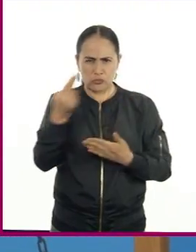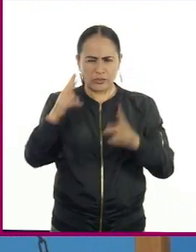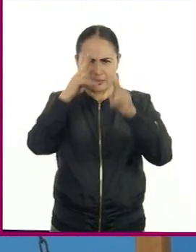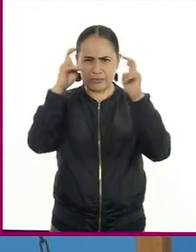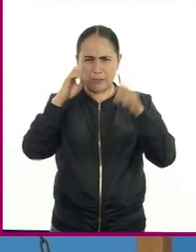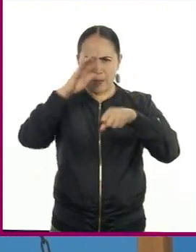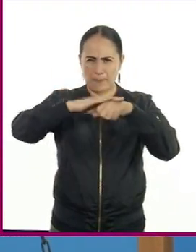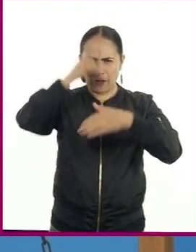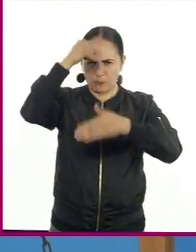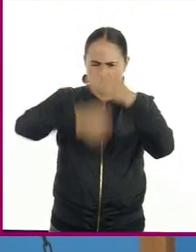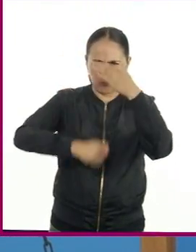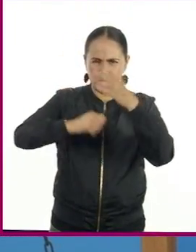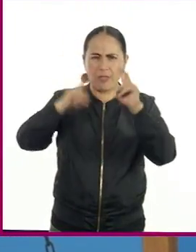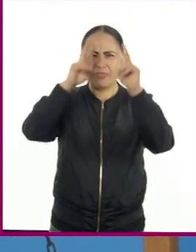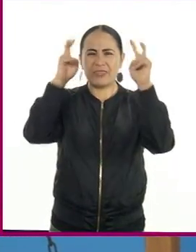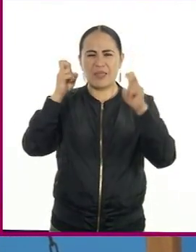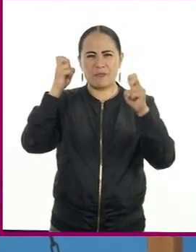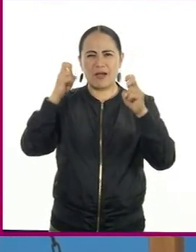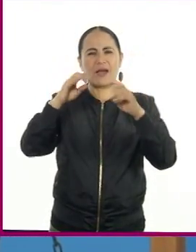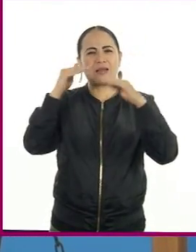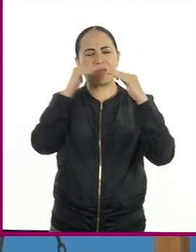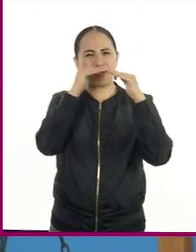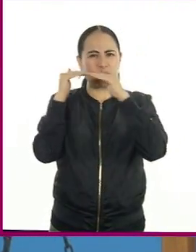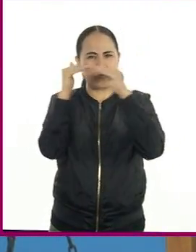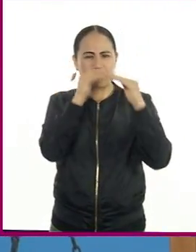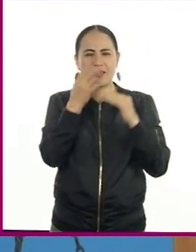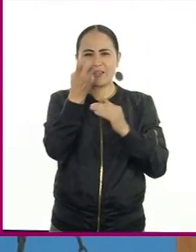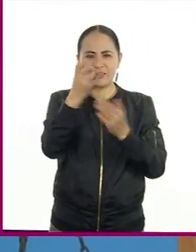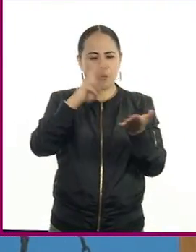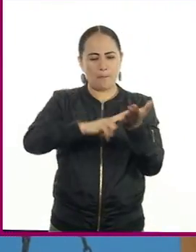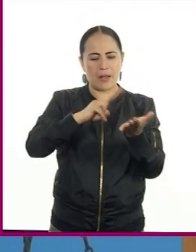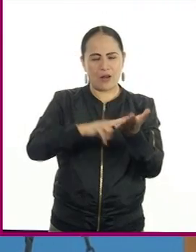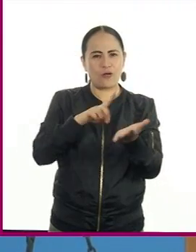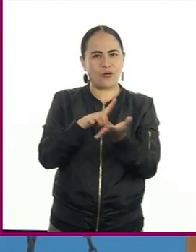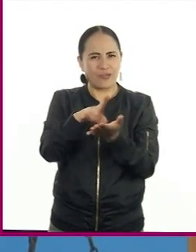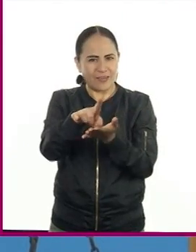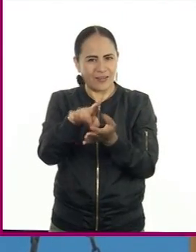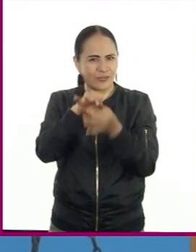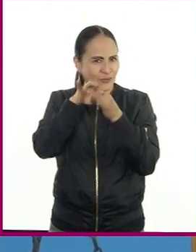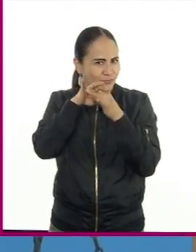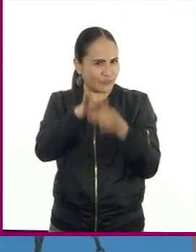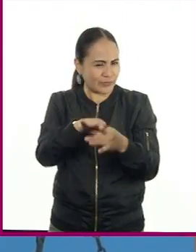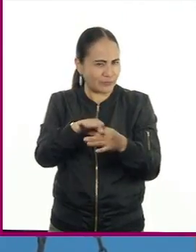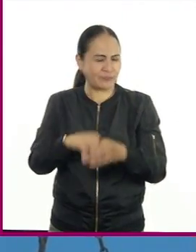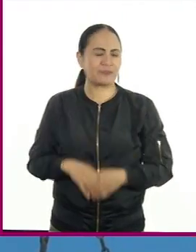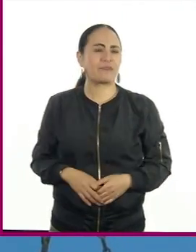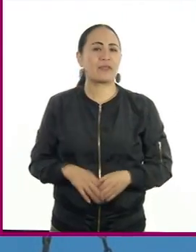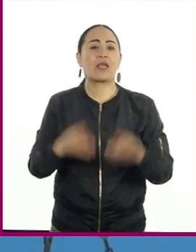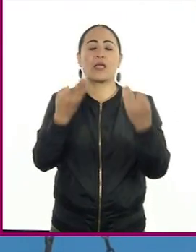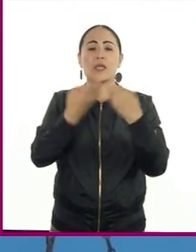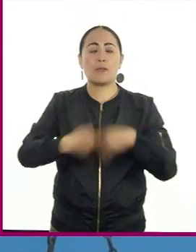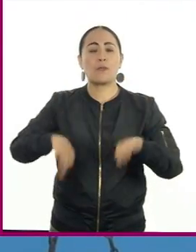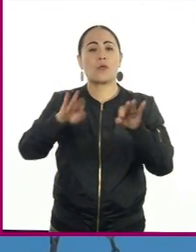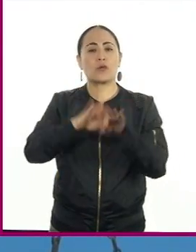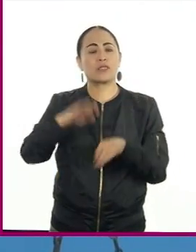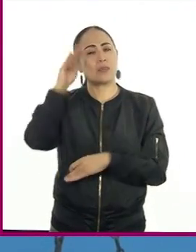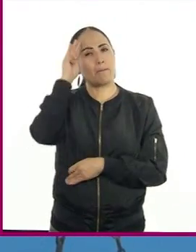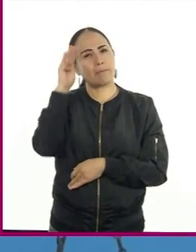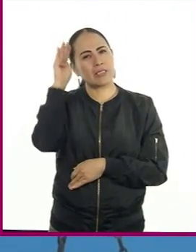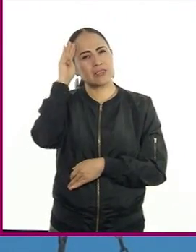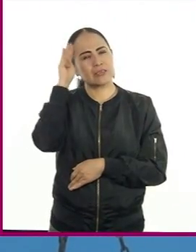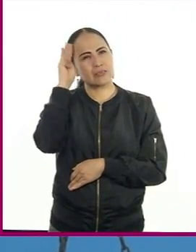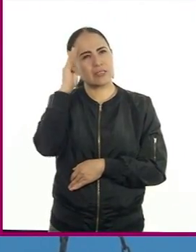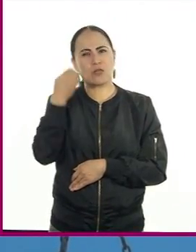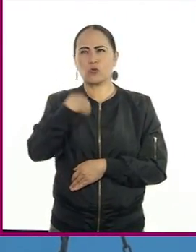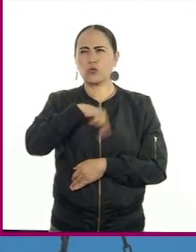profundizando en la igualdad como valor y derecho. Asimismo, es importante reflexionar sobre